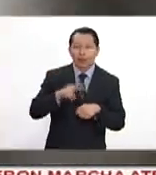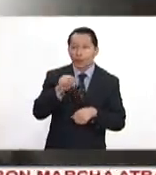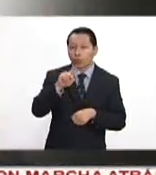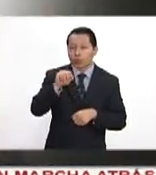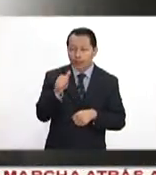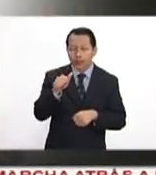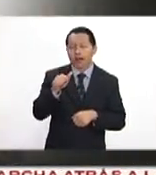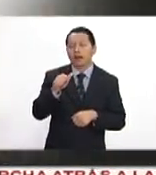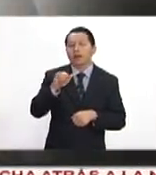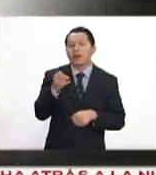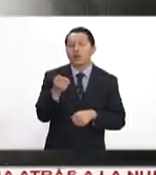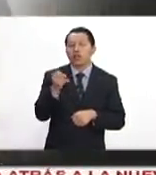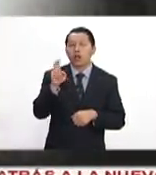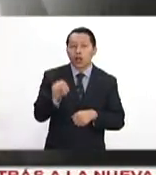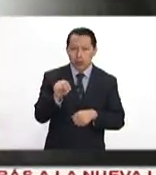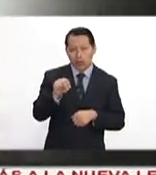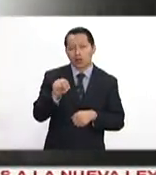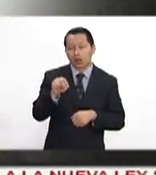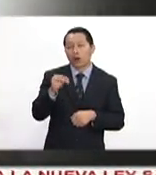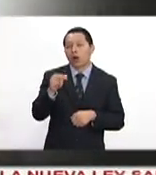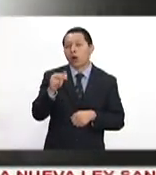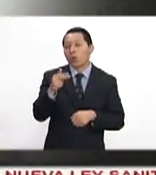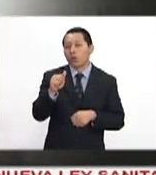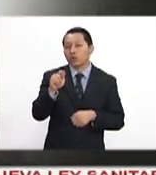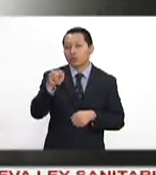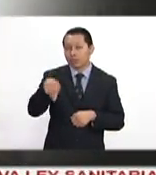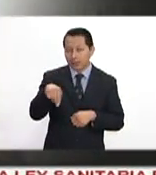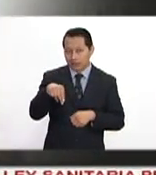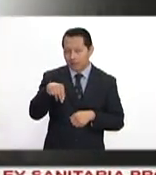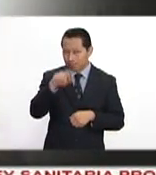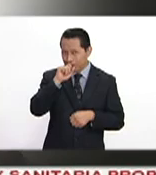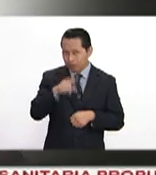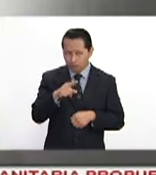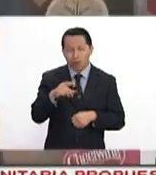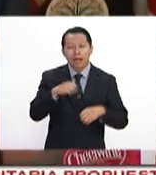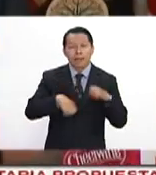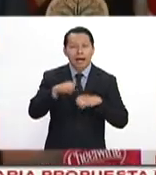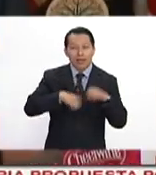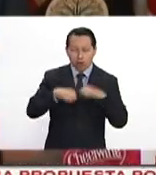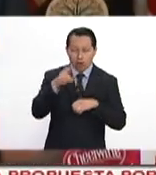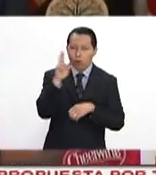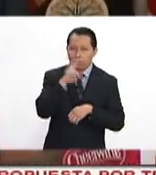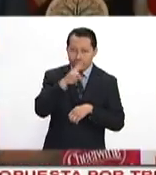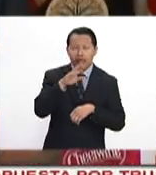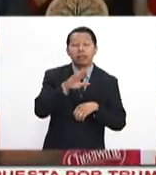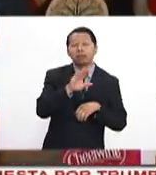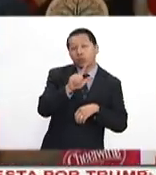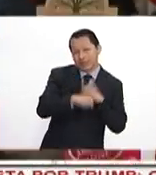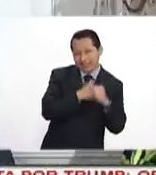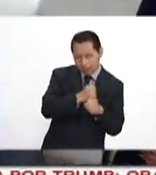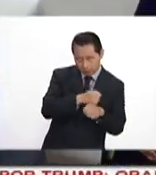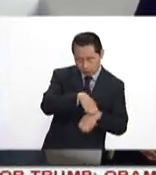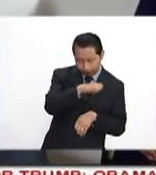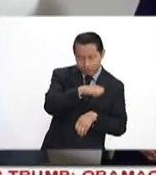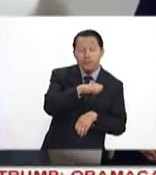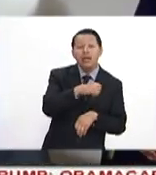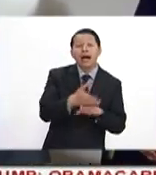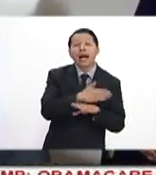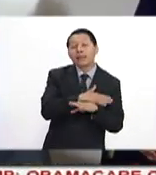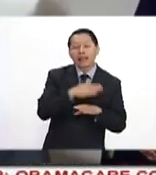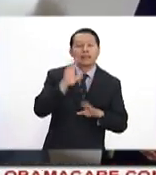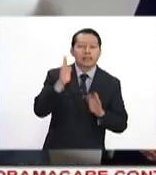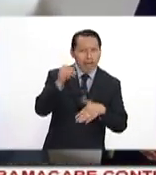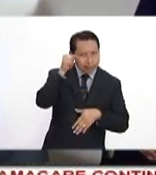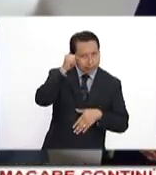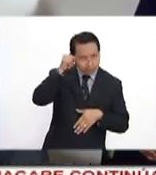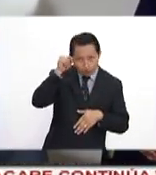Jon Huntsman, como embajador de Estados Unidos en Rusia. Huntsman, de 57 años, fue embajador de la Unión Americana en Singapur y